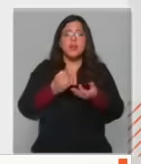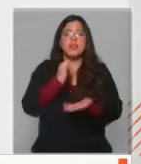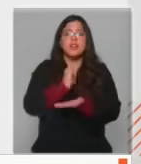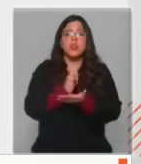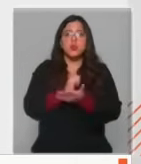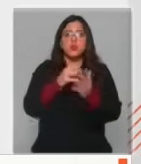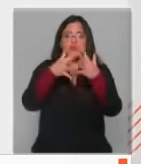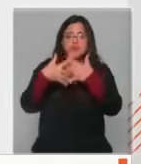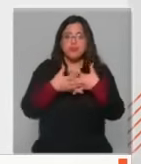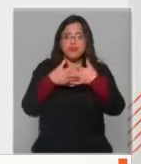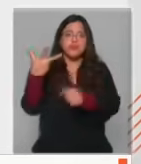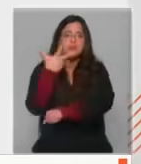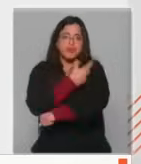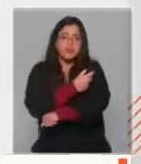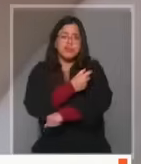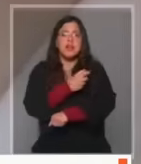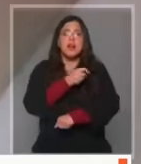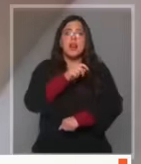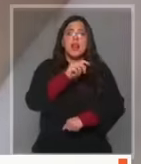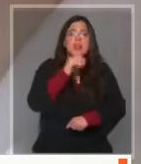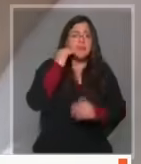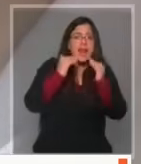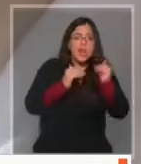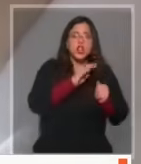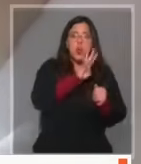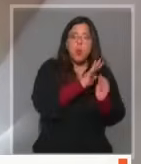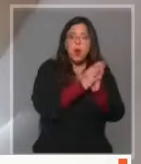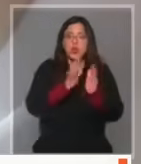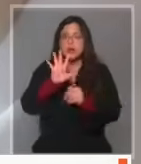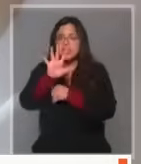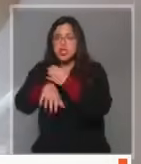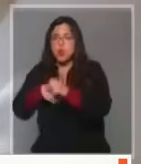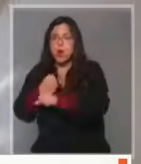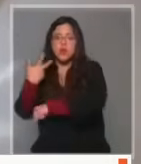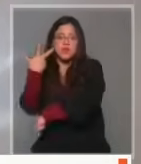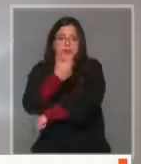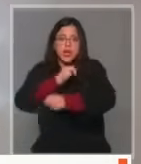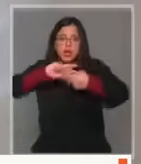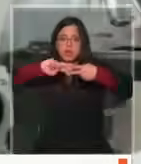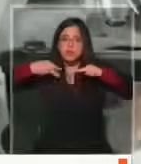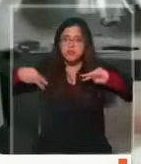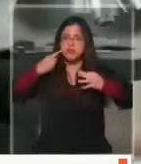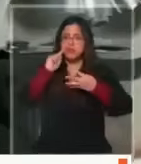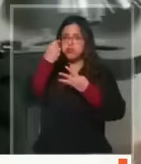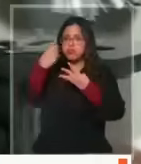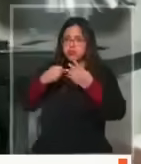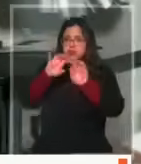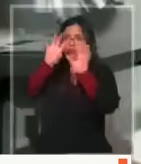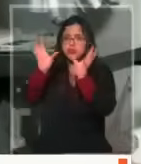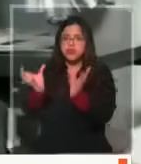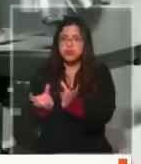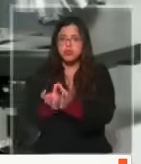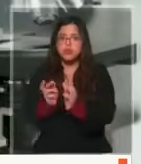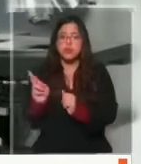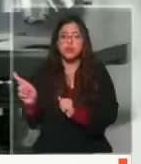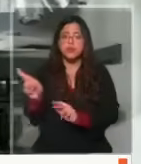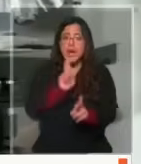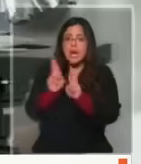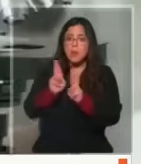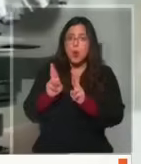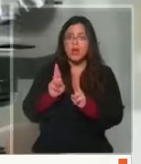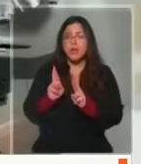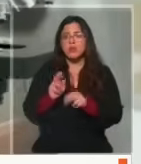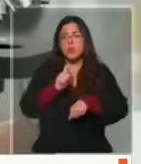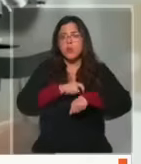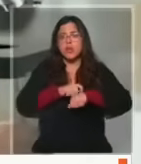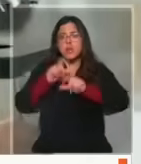en niños de 4 a 5 años. Una terapia génica que está en evaluación en el mundo. Los resultados hasta ahora son promisorios. Se ha